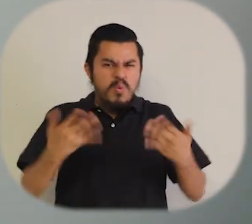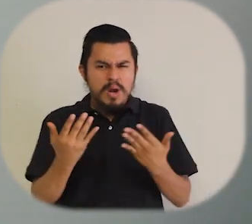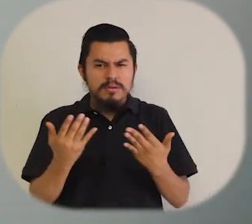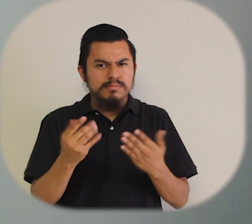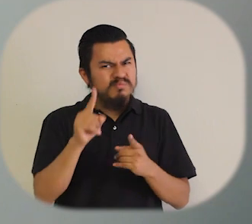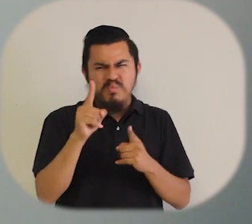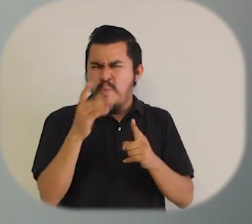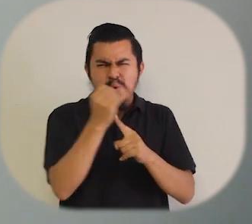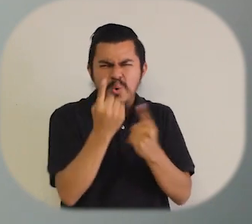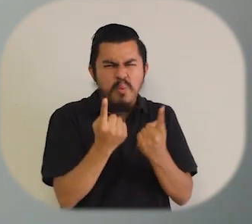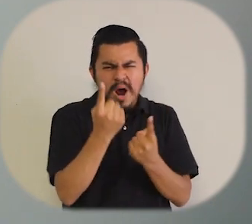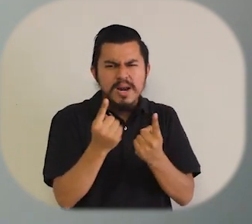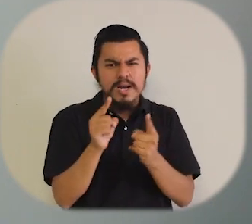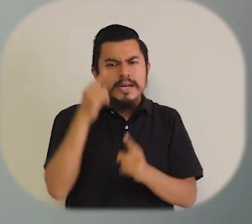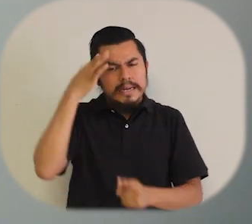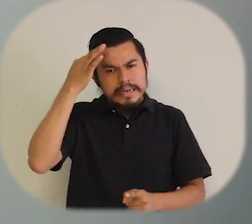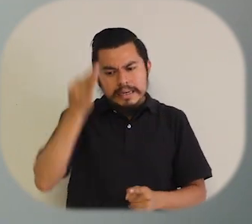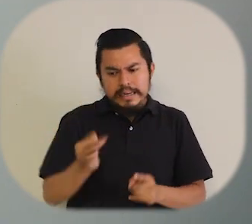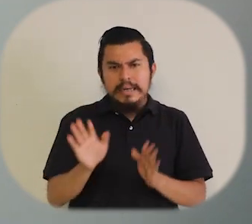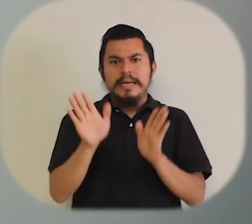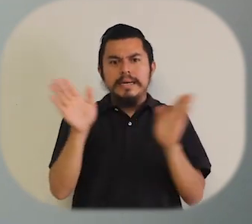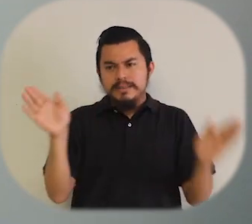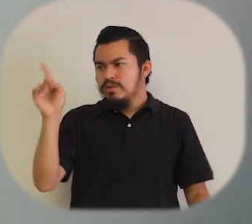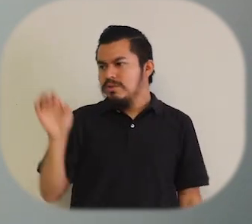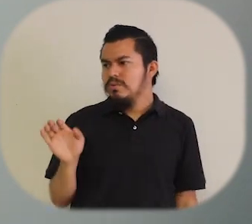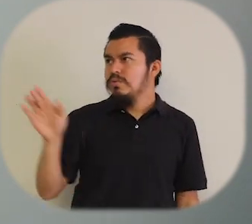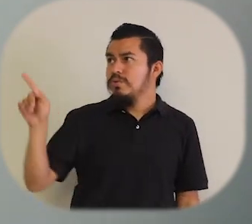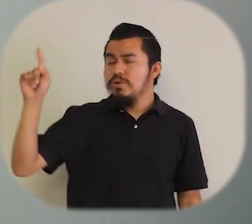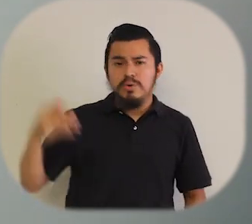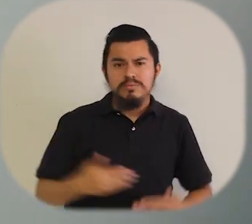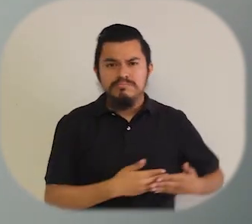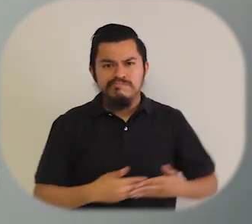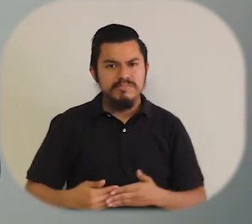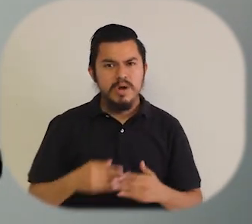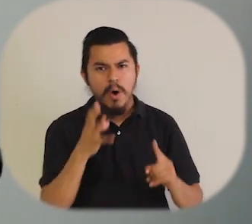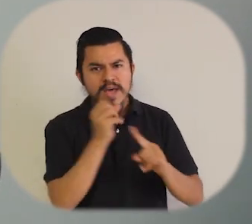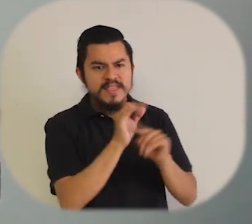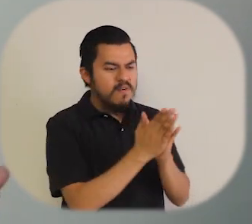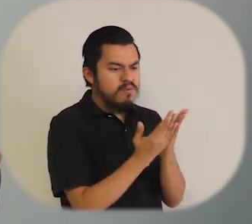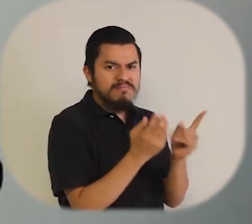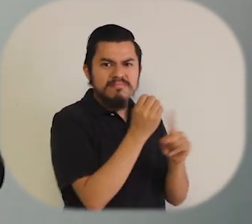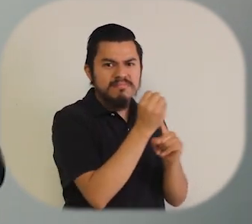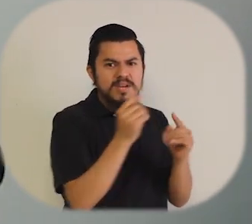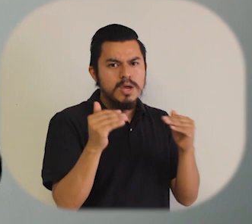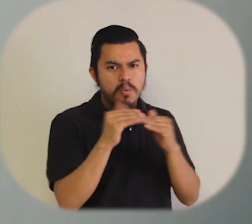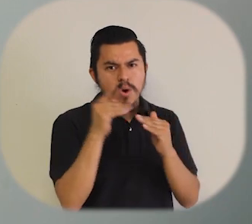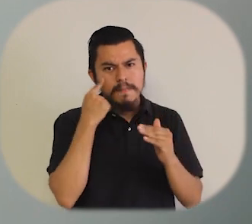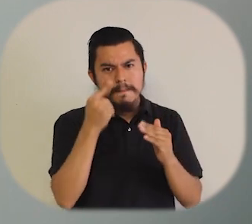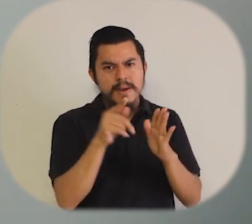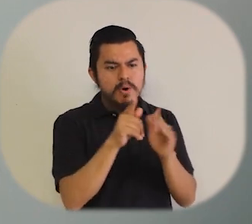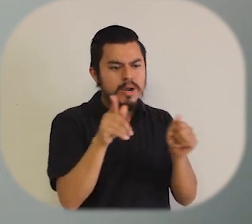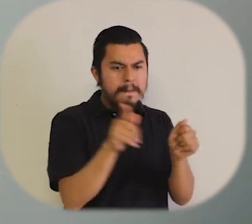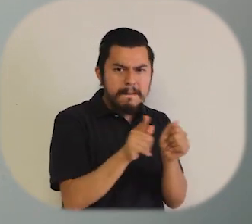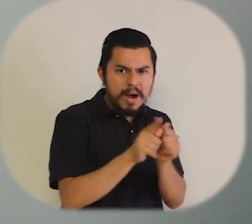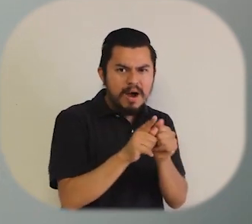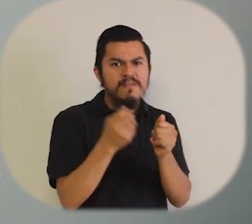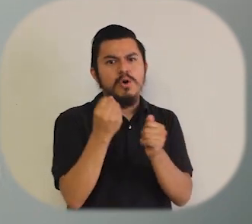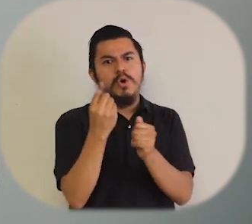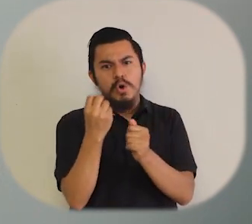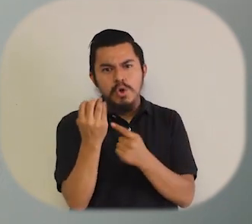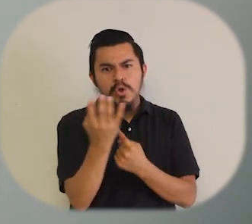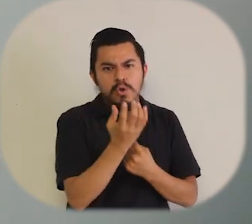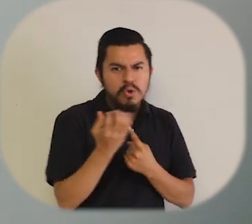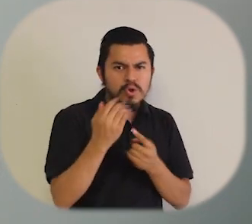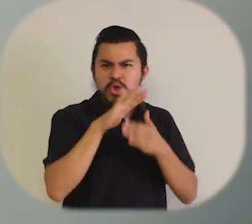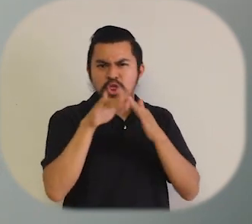que creáis que Jesús es el Cristo, el Hijo de Dios. Este es el objetivo de la escritura de la Biblia. También nosotros vemos que Pablo, la iglesia primitiva, todos